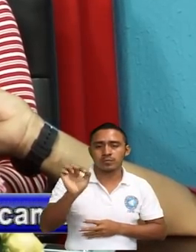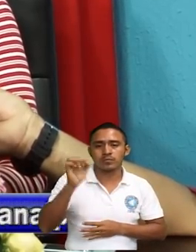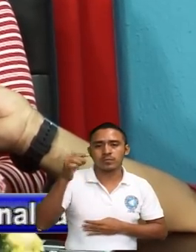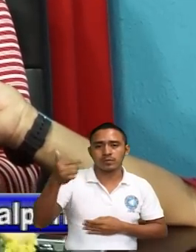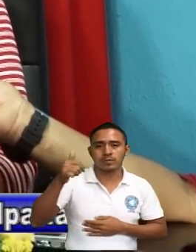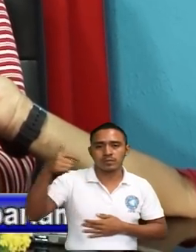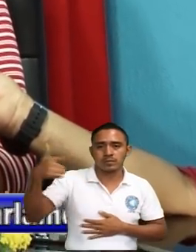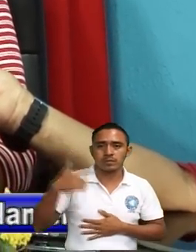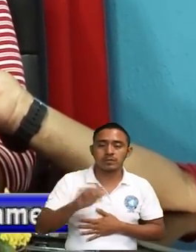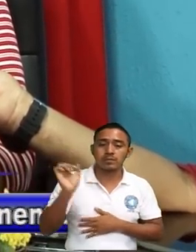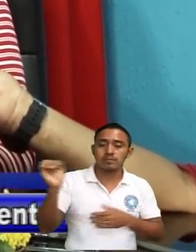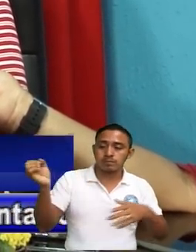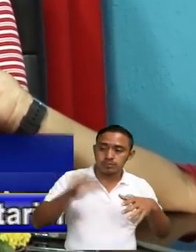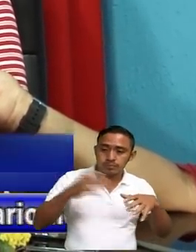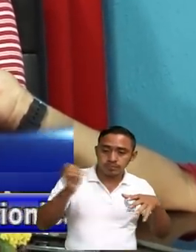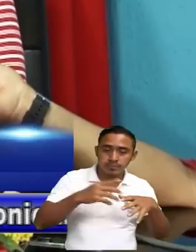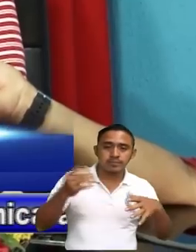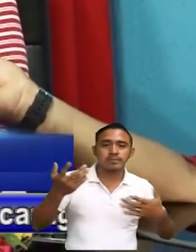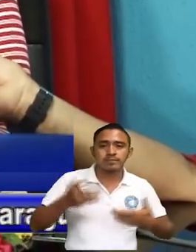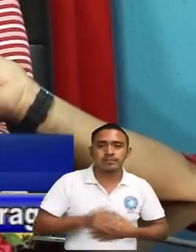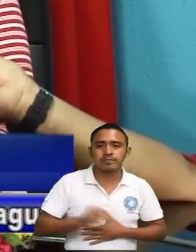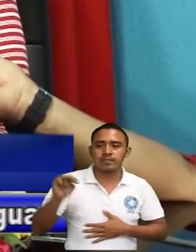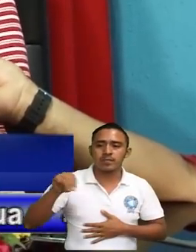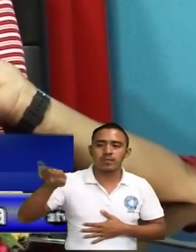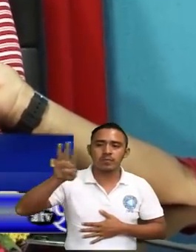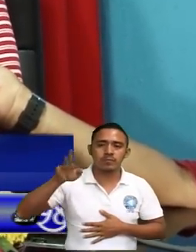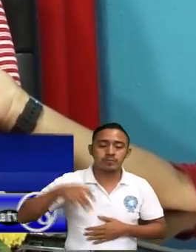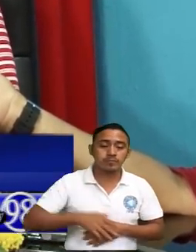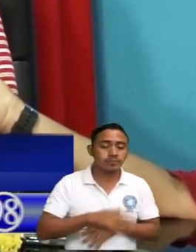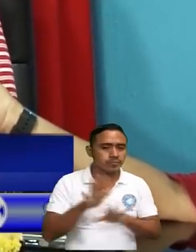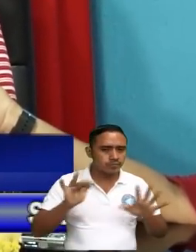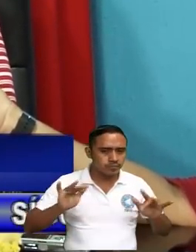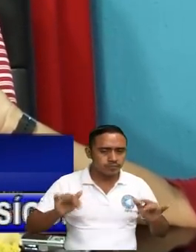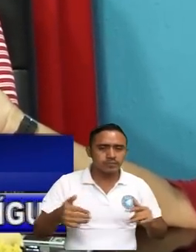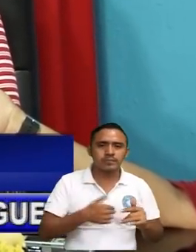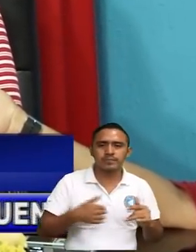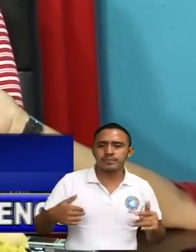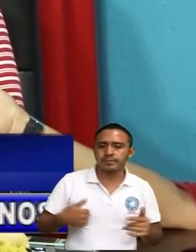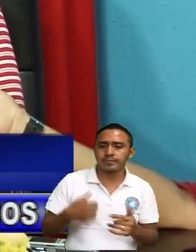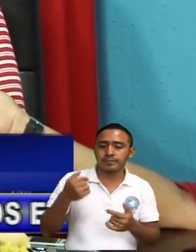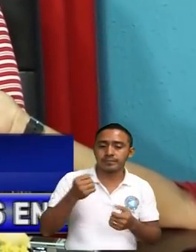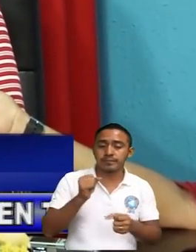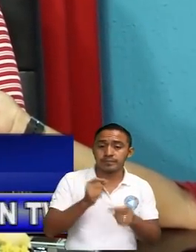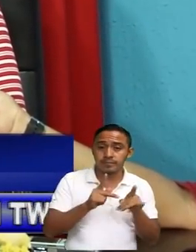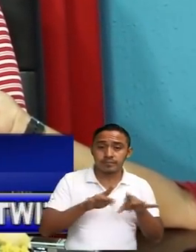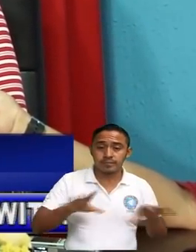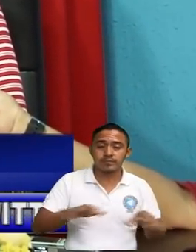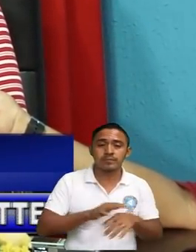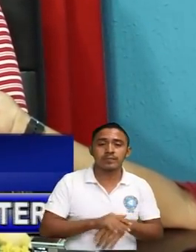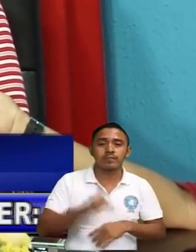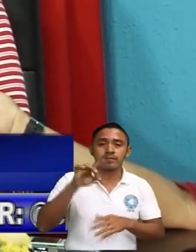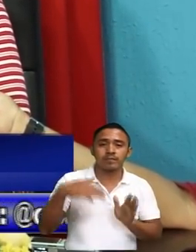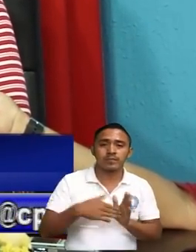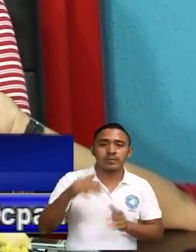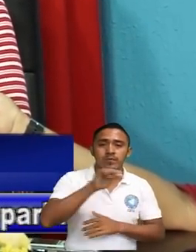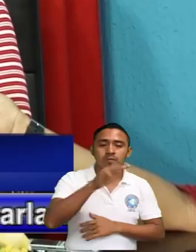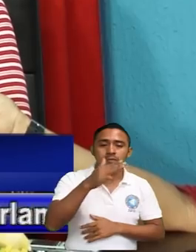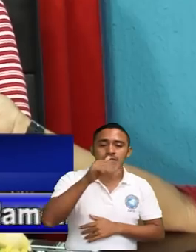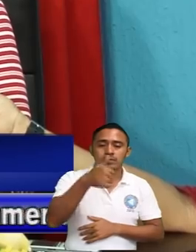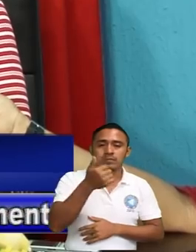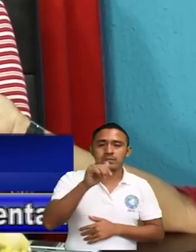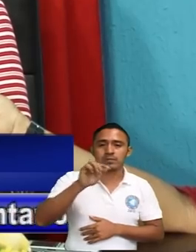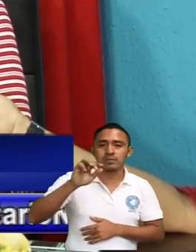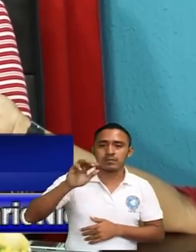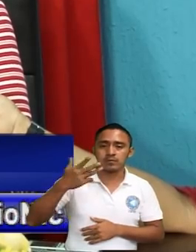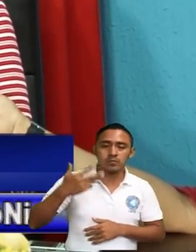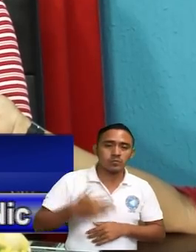8.508.67 metros cúbicos de basura. Se han realizado hasta la fecha, como parte del Plan Invierno, 1.969 jornadas de